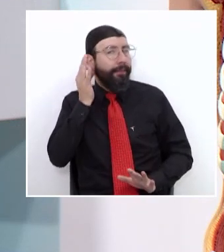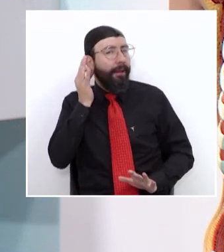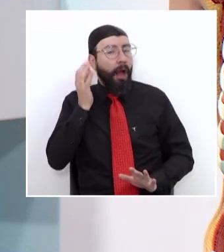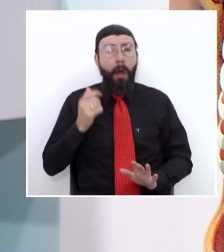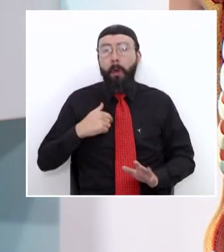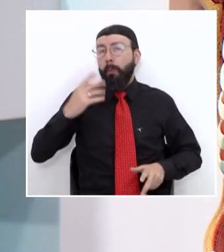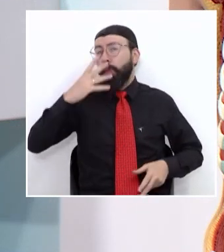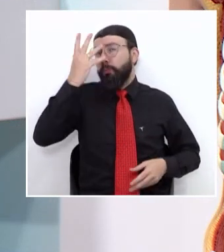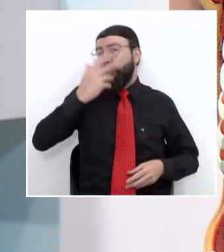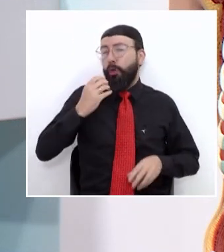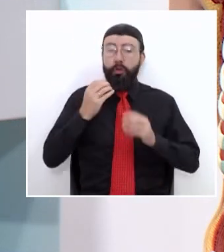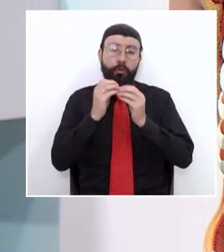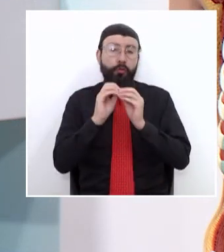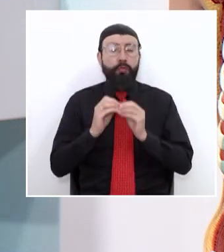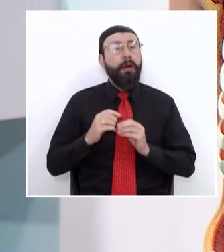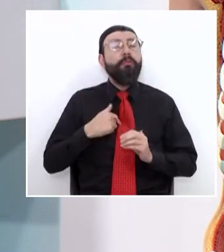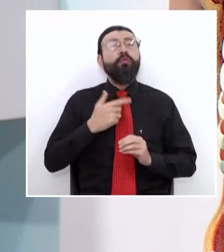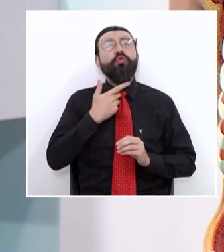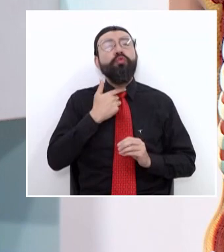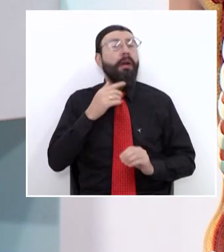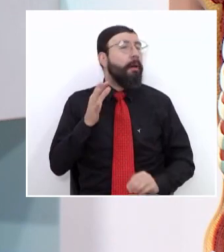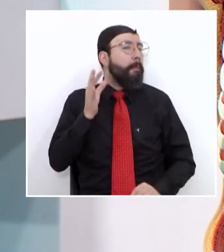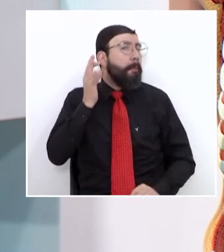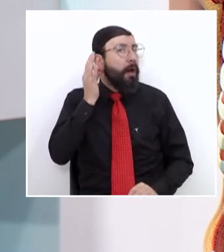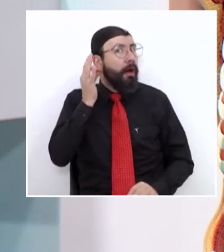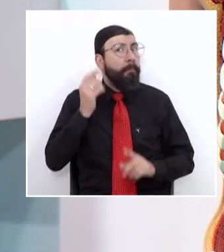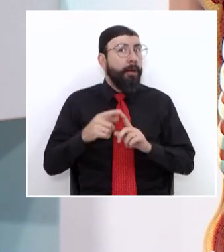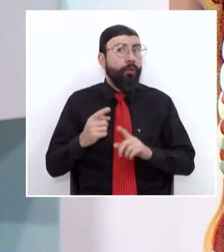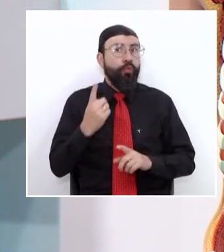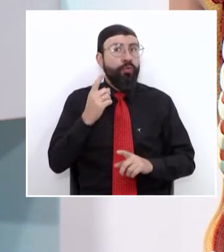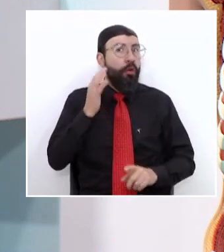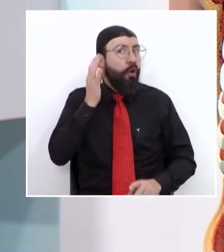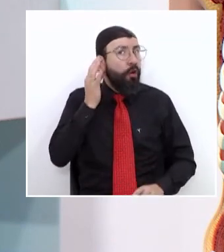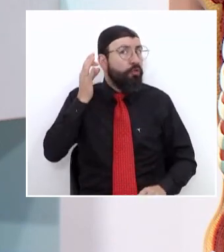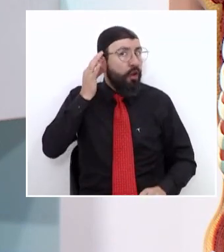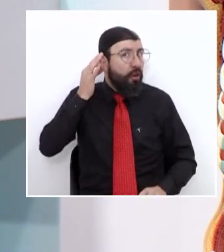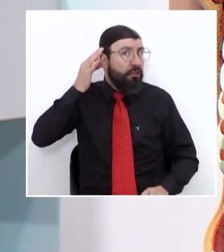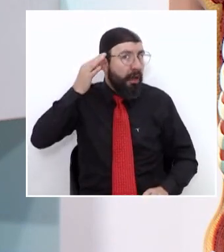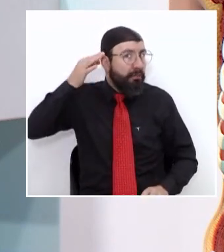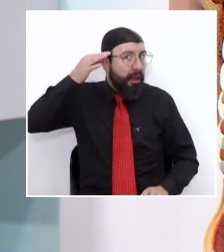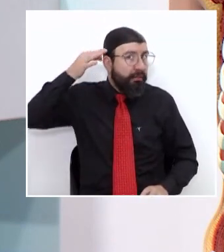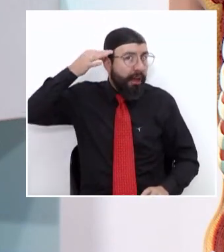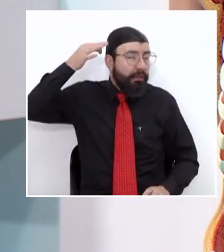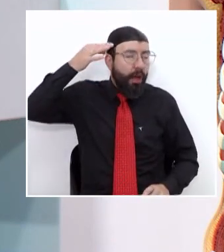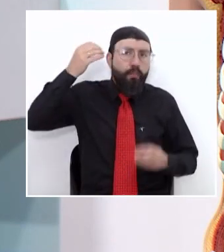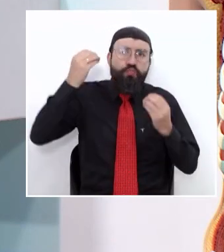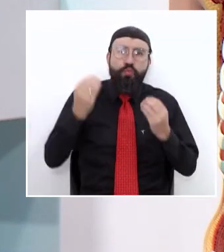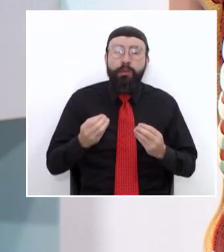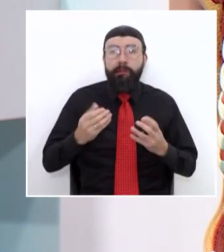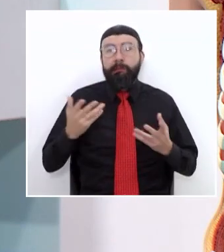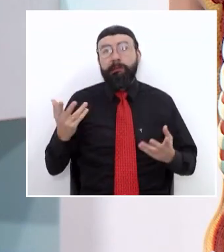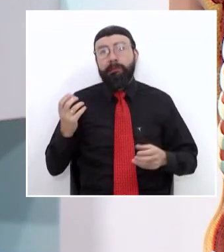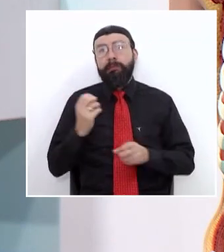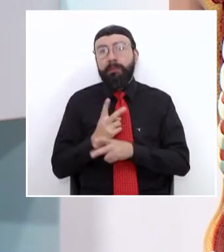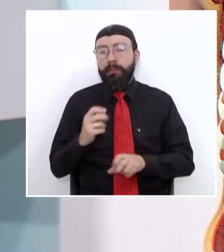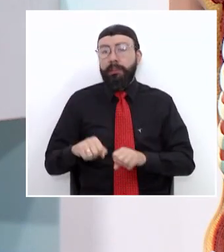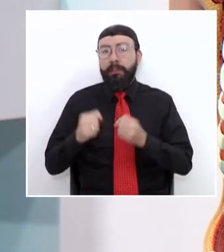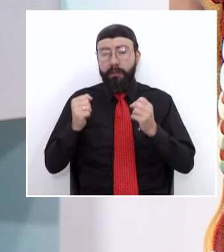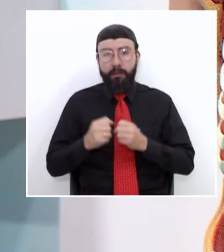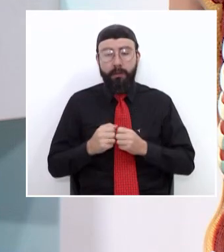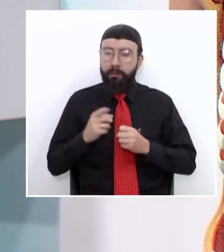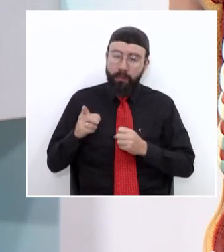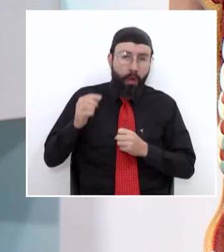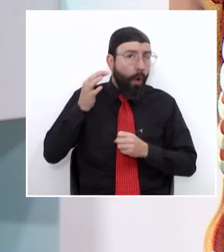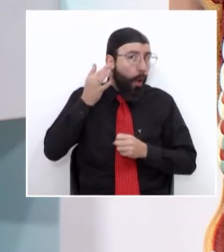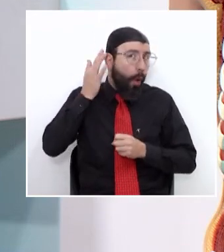cosmético, me gusta el arito, pero me pongo 1, 2, 3, 4. Así como puedo desde la oreja hacer conceptos terapéuticos, con esas